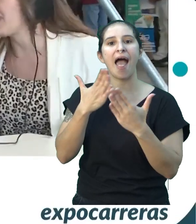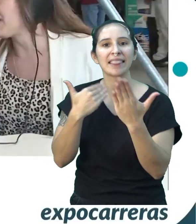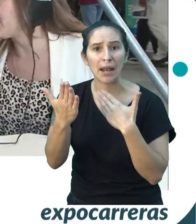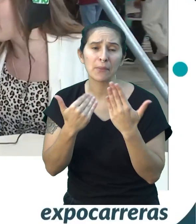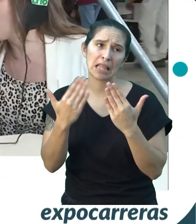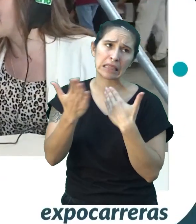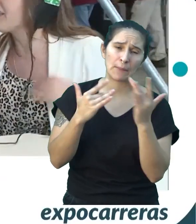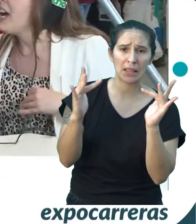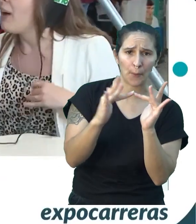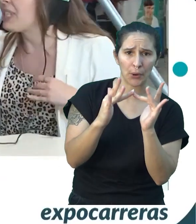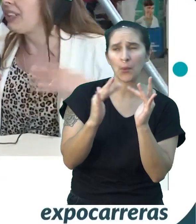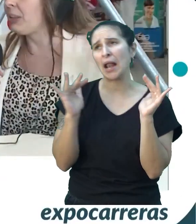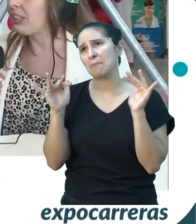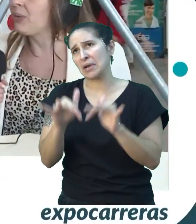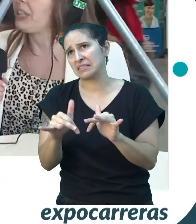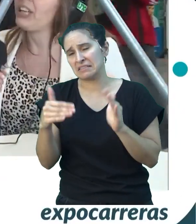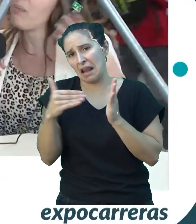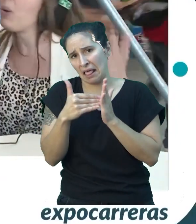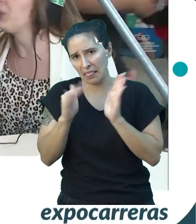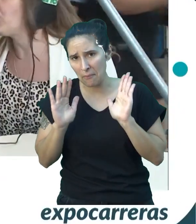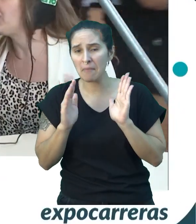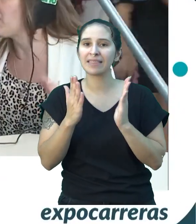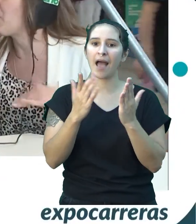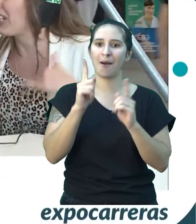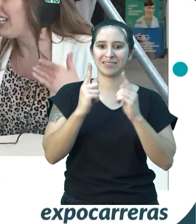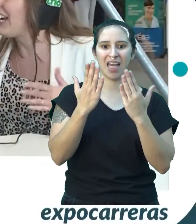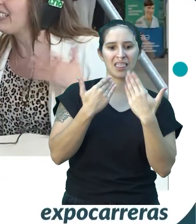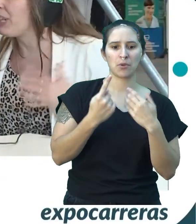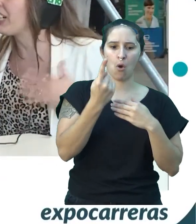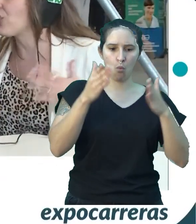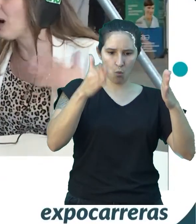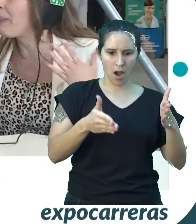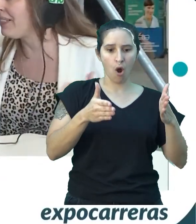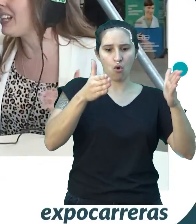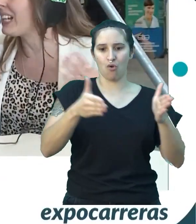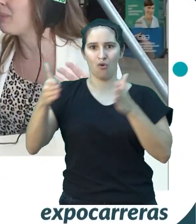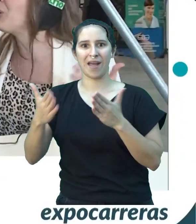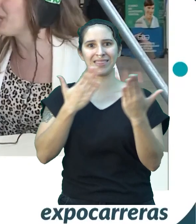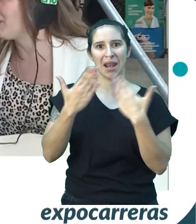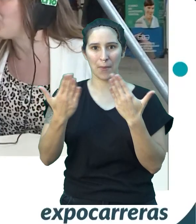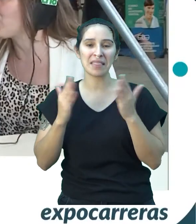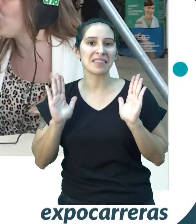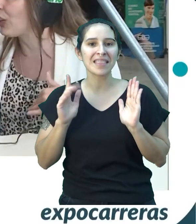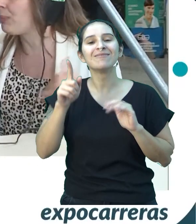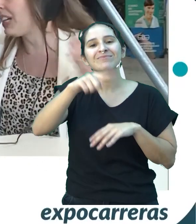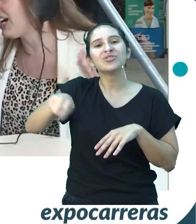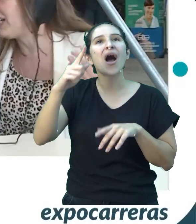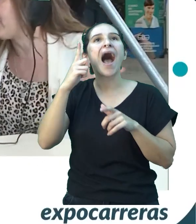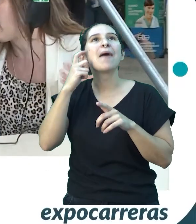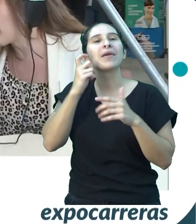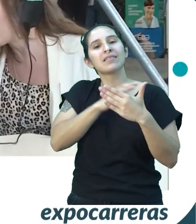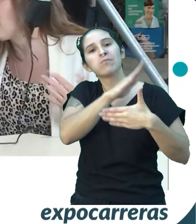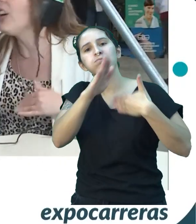veces presenciales, a veces entrevista en una etapa o en dos etapas, porque la idea es también que ellos aprendan el camino previo, no solo que obtengan